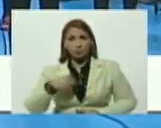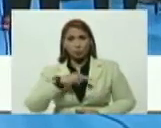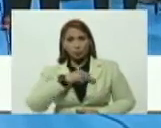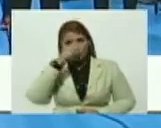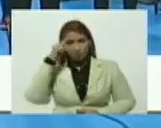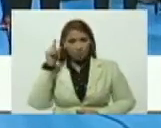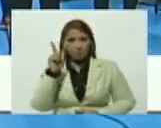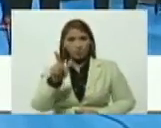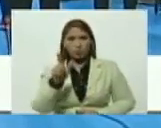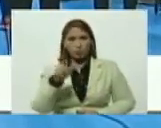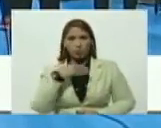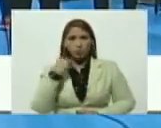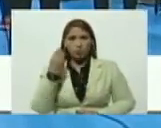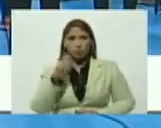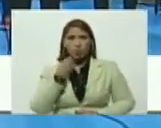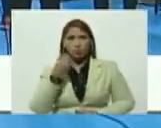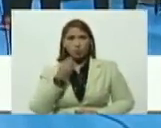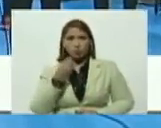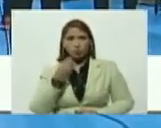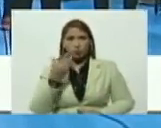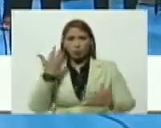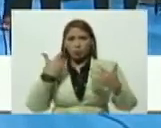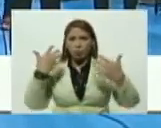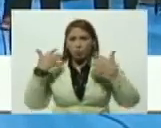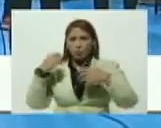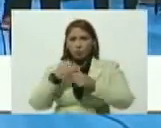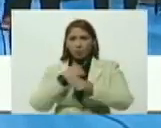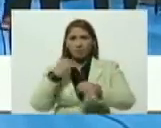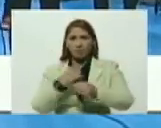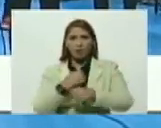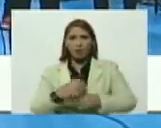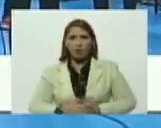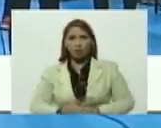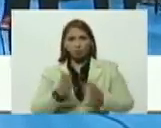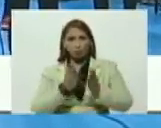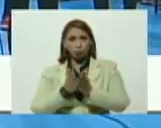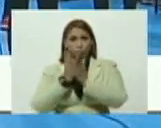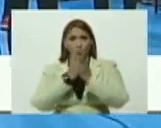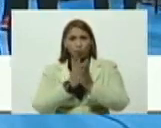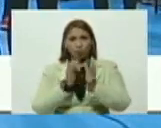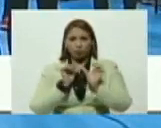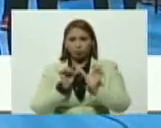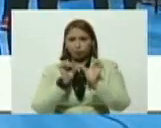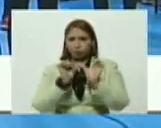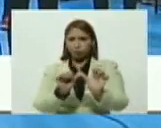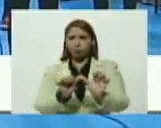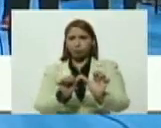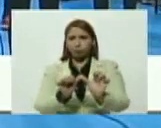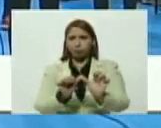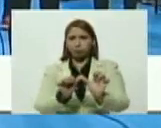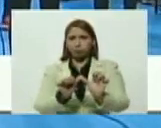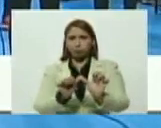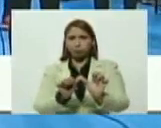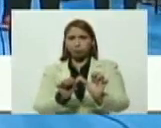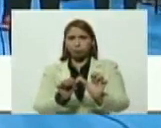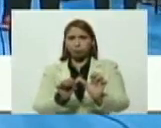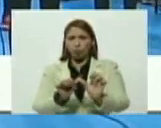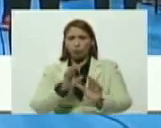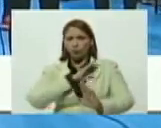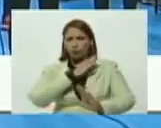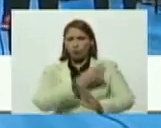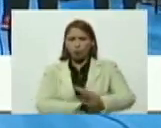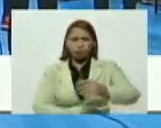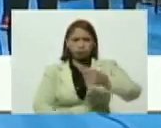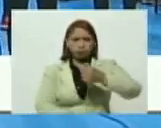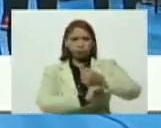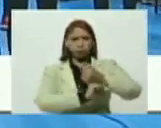nuestra juventud, que se forma, que se trabaja, que estudia y sigue siendo un bastión importante en nuestra